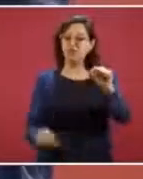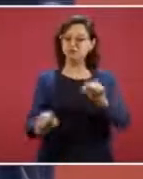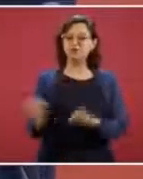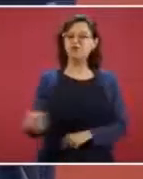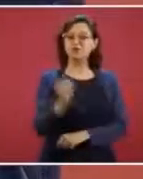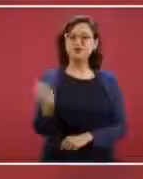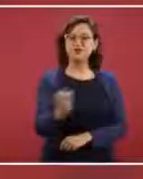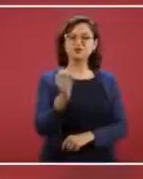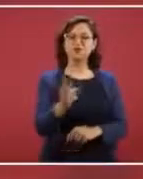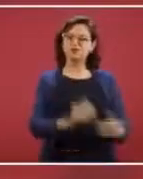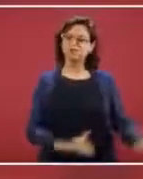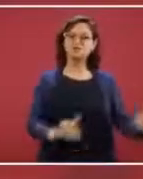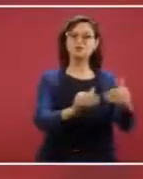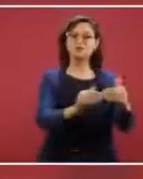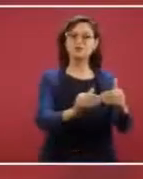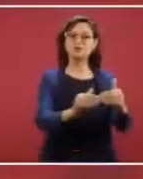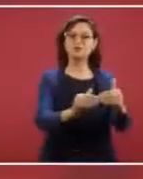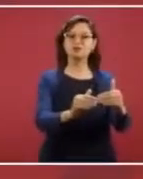Ese era